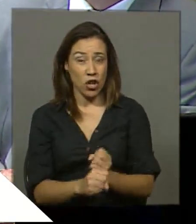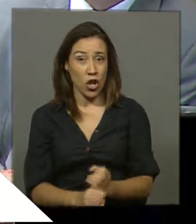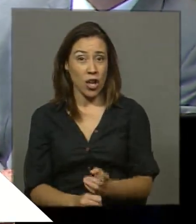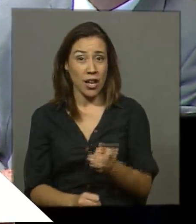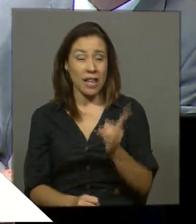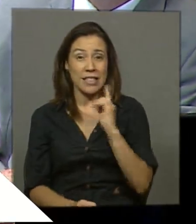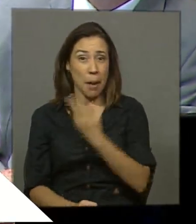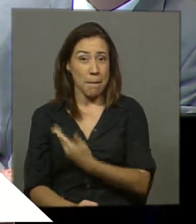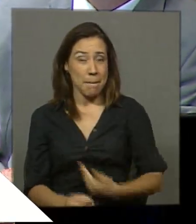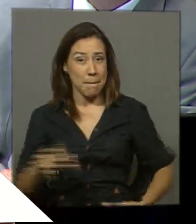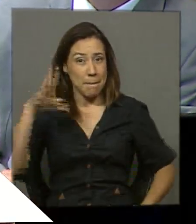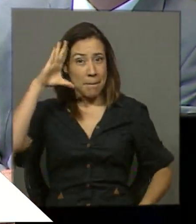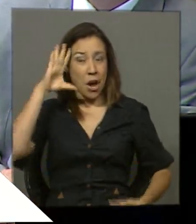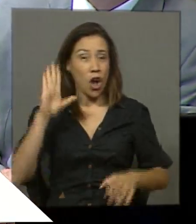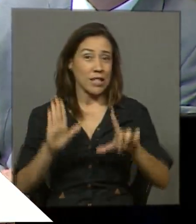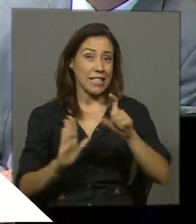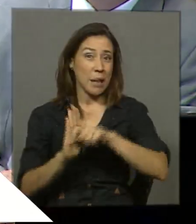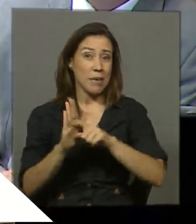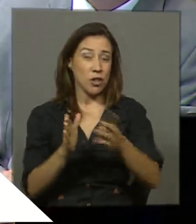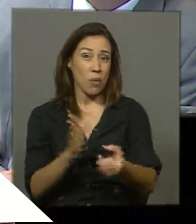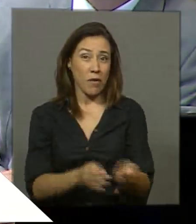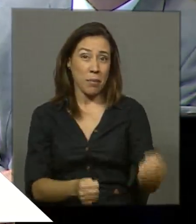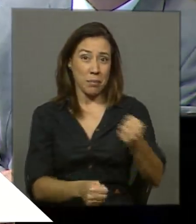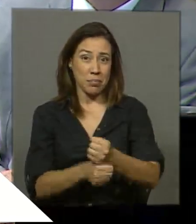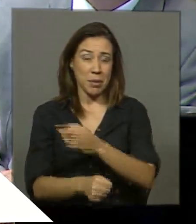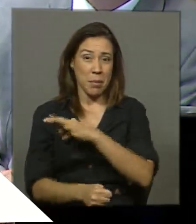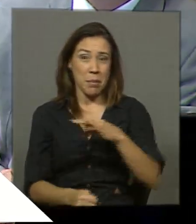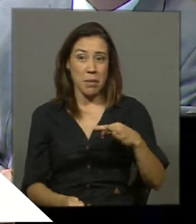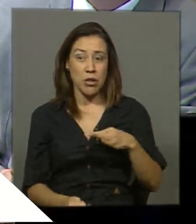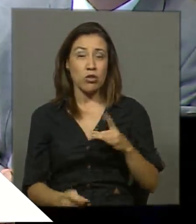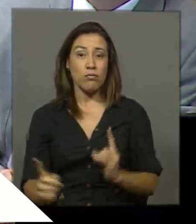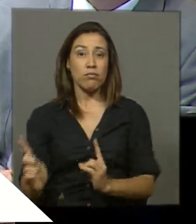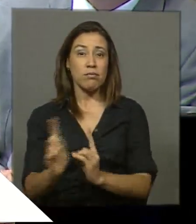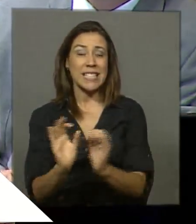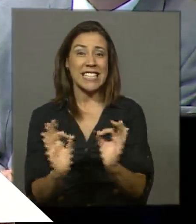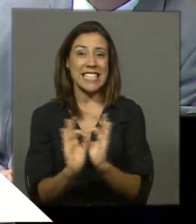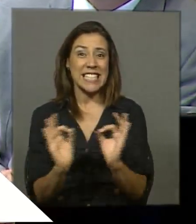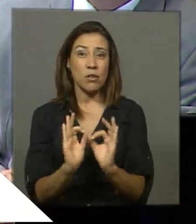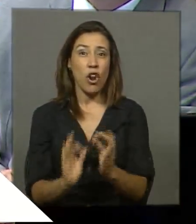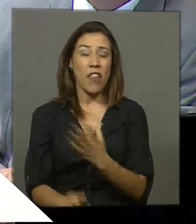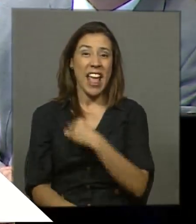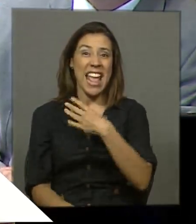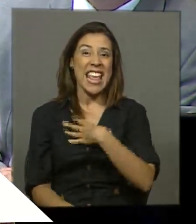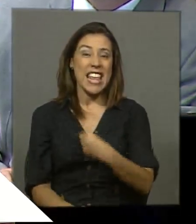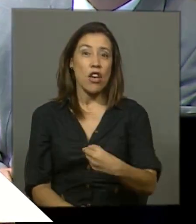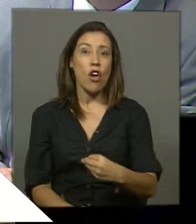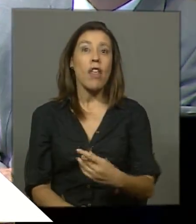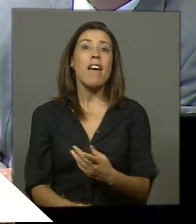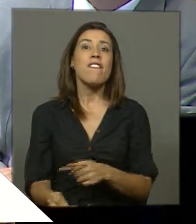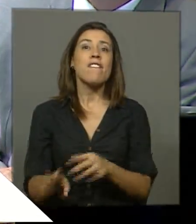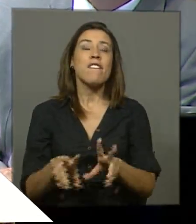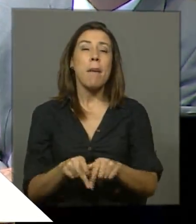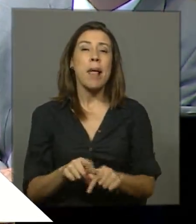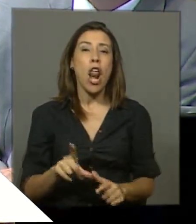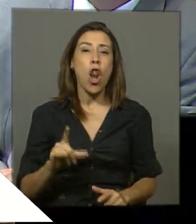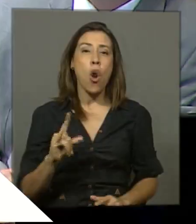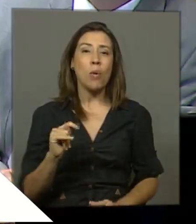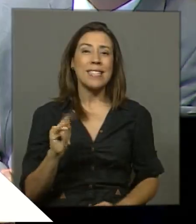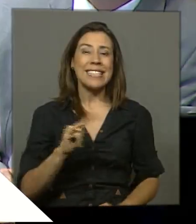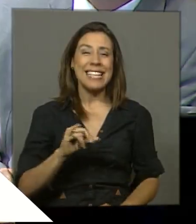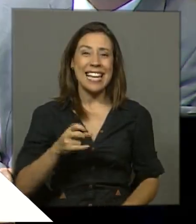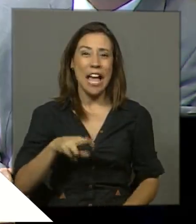estado la presidenta bachel ni en los 7 meses que usted lleva de ministro se han juntado con ninguno de los hijos de la familia linger